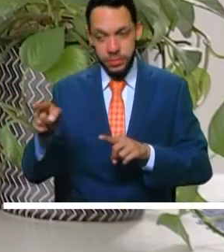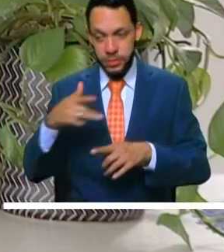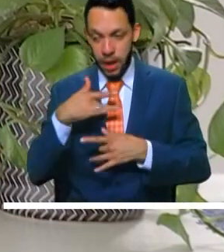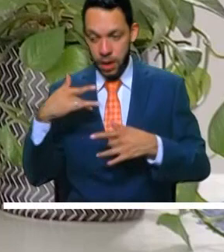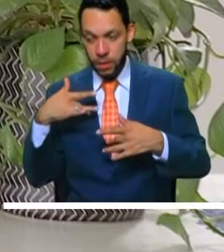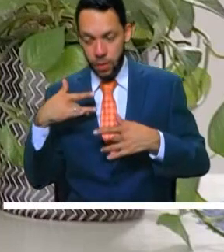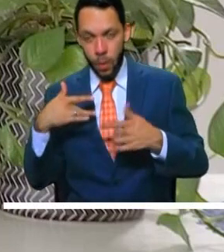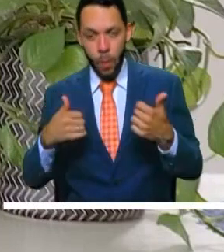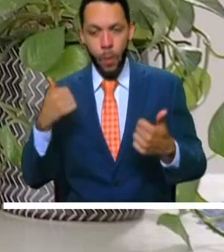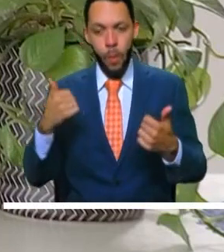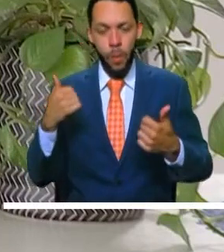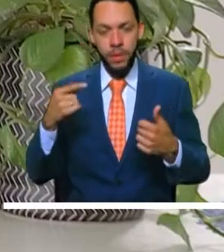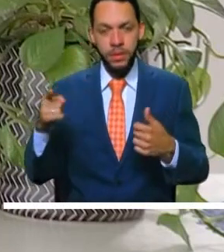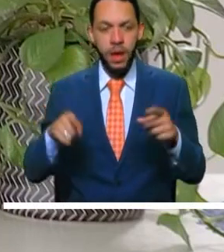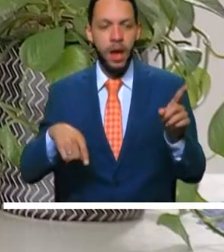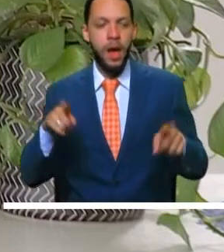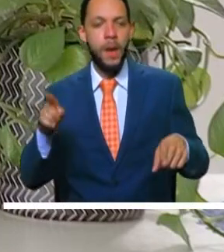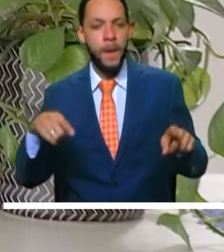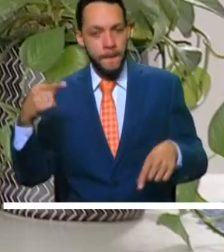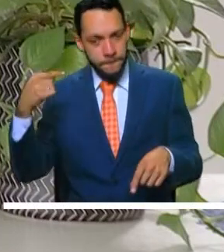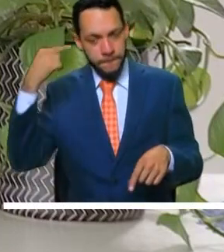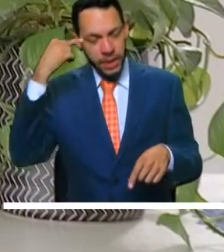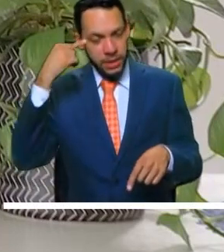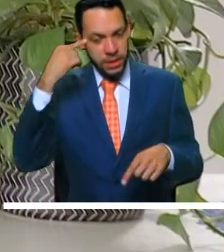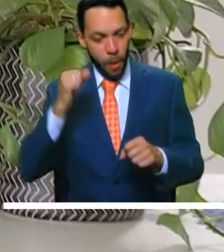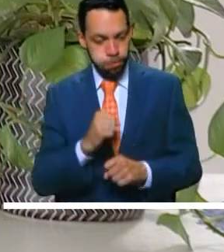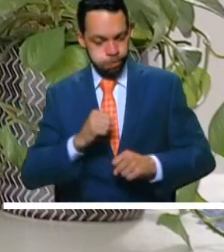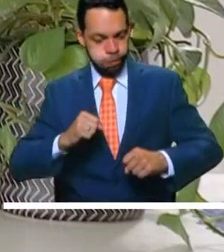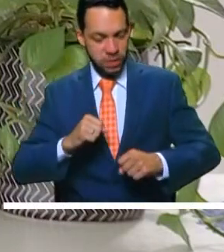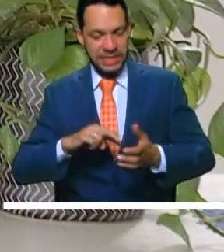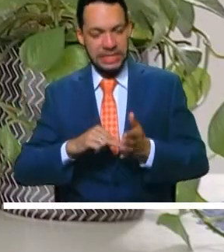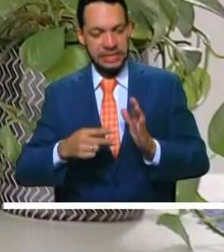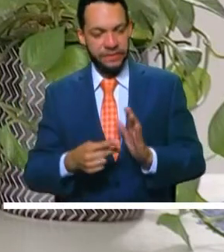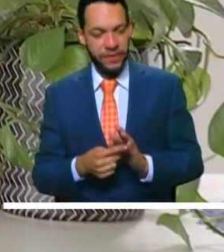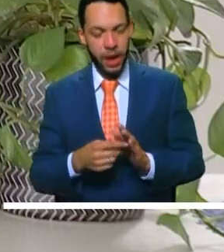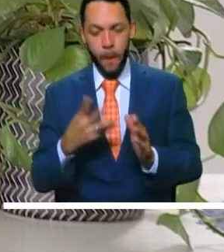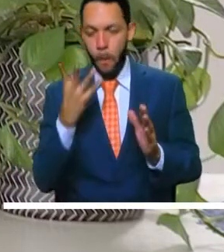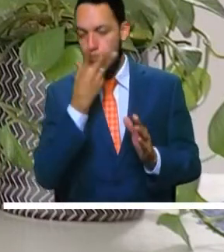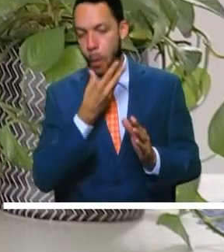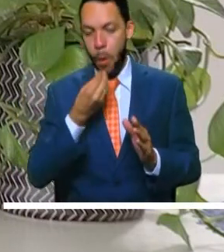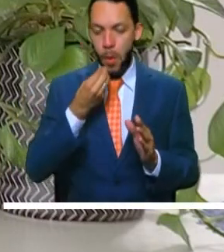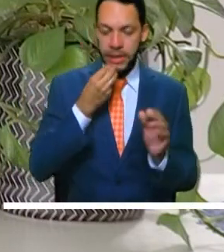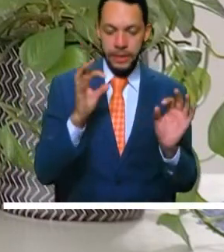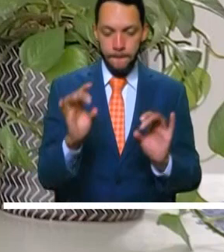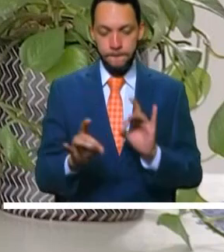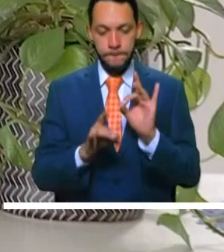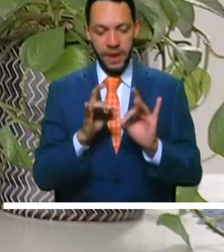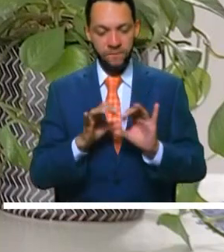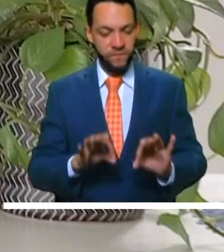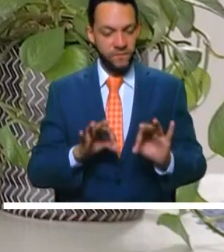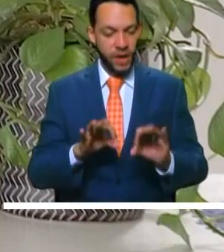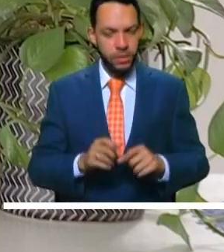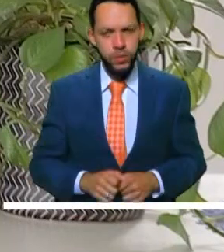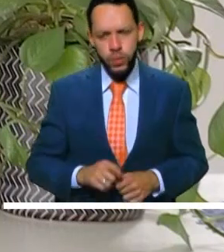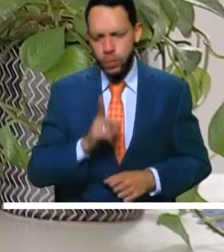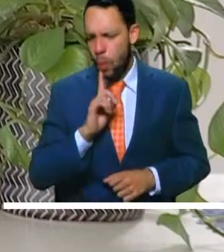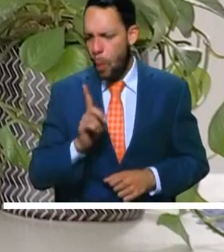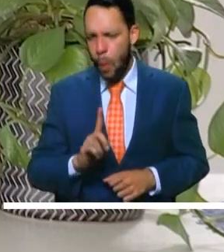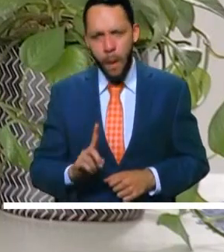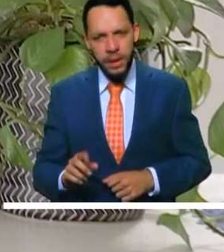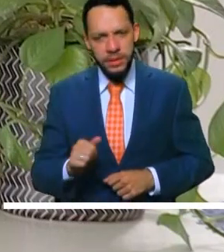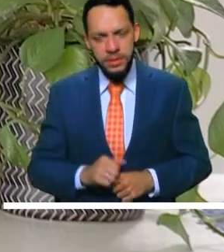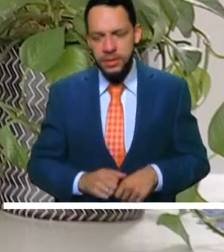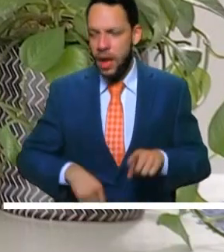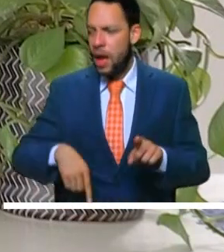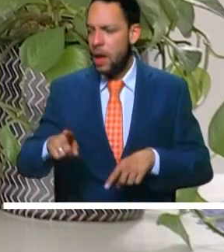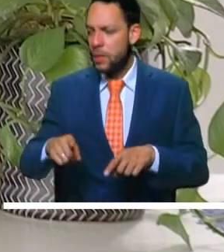salud, porque ustedes creen que la obesidad es un problema estético. Y el programa que estamos haciendo de cambio metabólico en